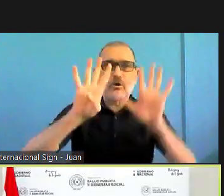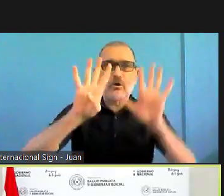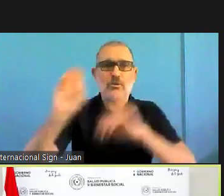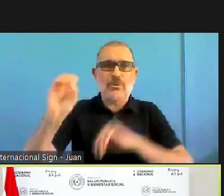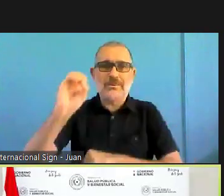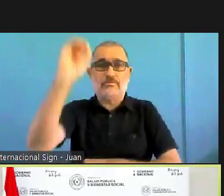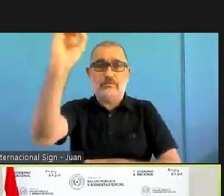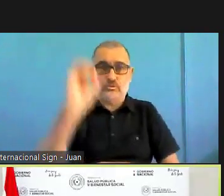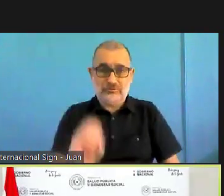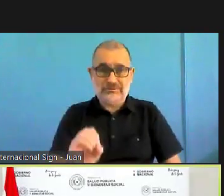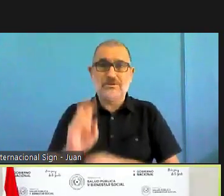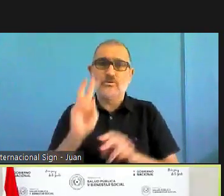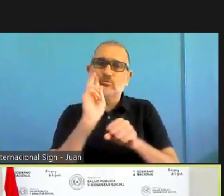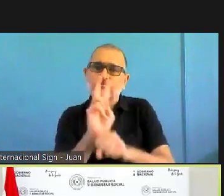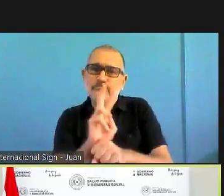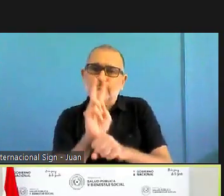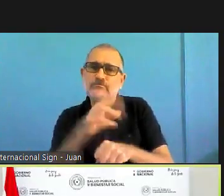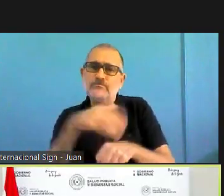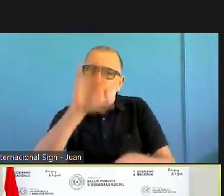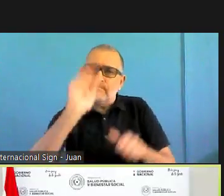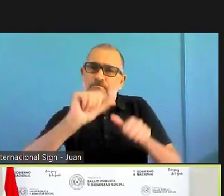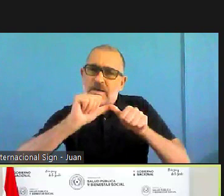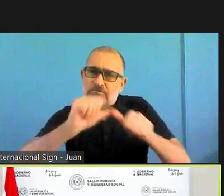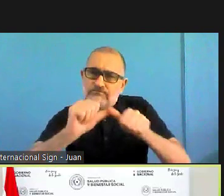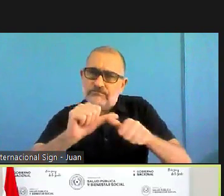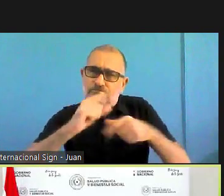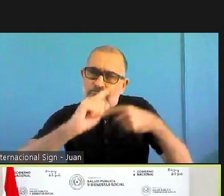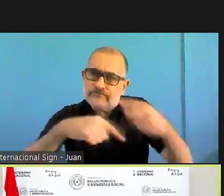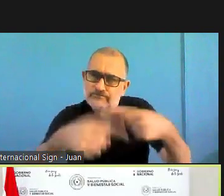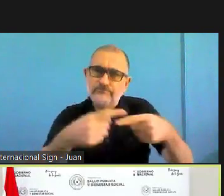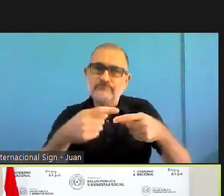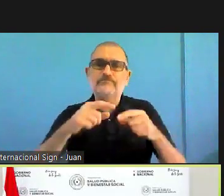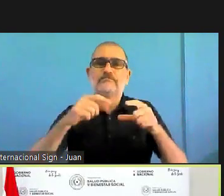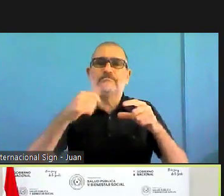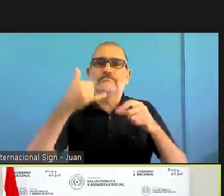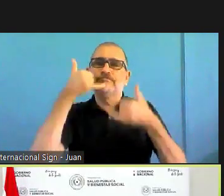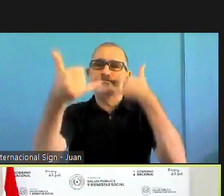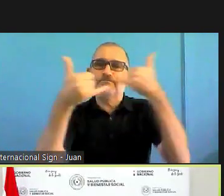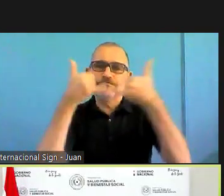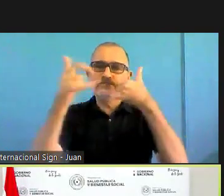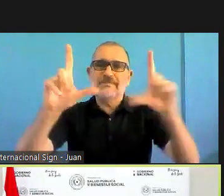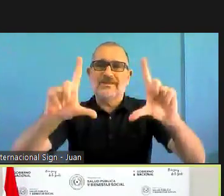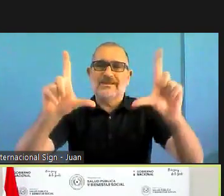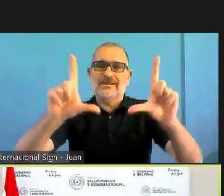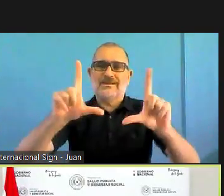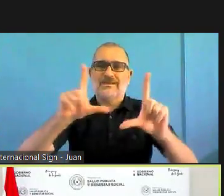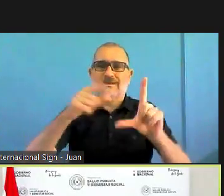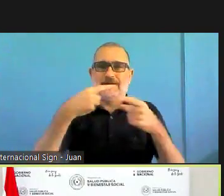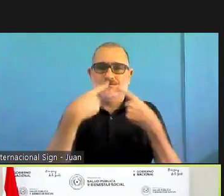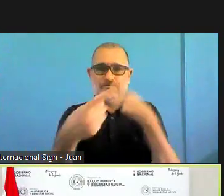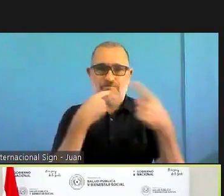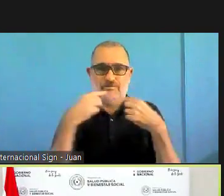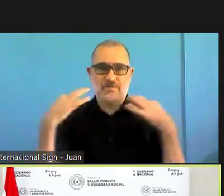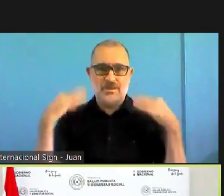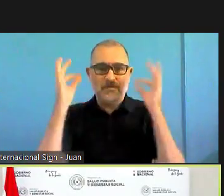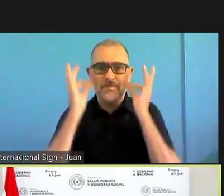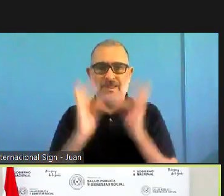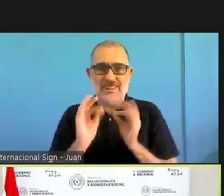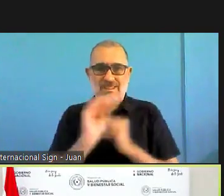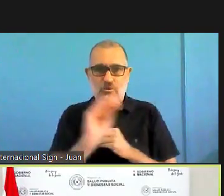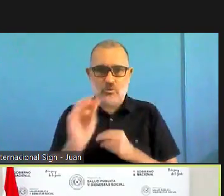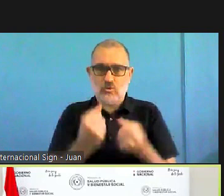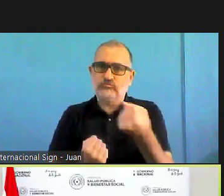Otra de las cosas que habíamos cambiado también es disminuir la frecuencia de veces que viene la persona exclusivamente para retirar los